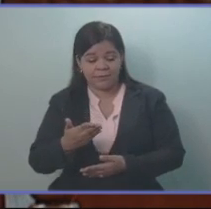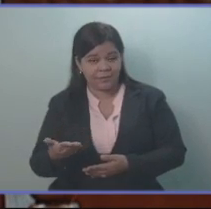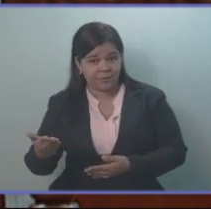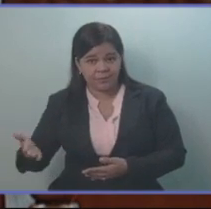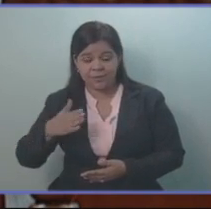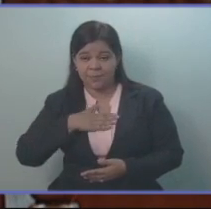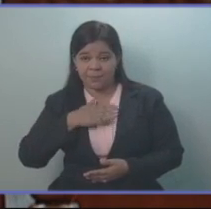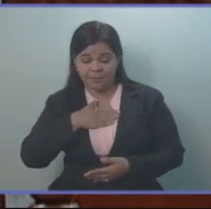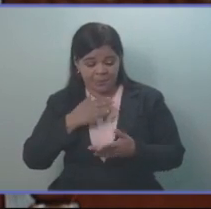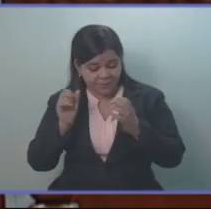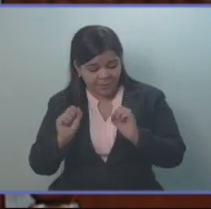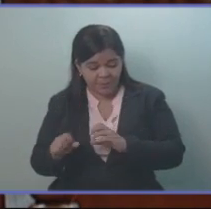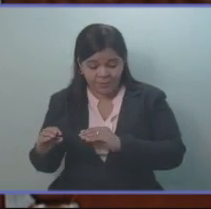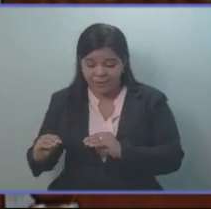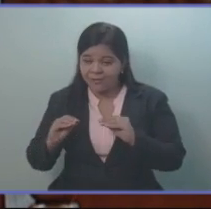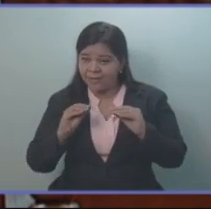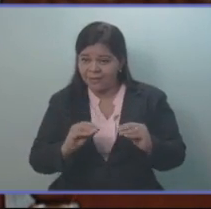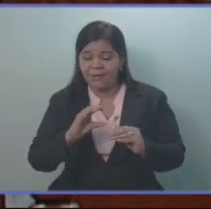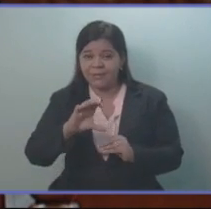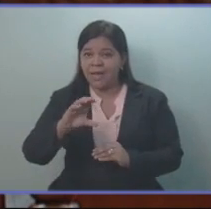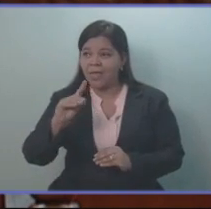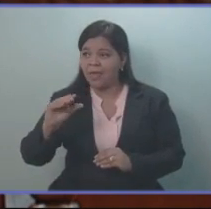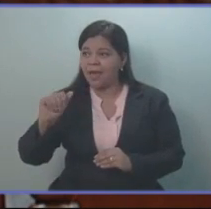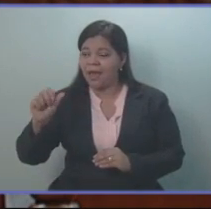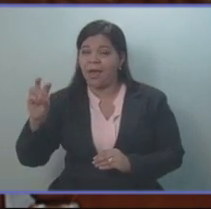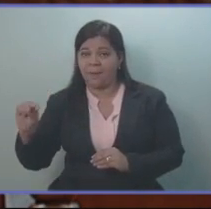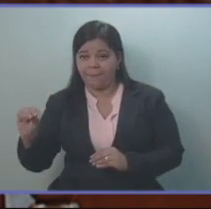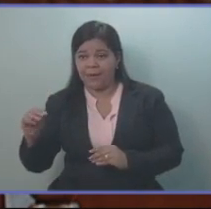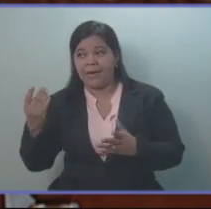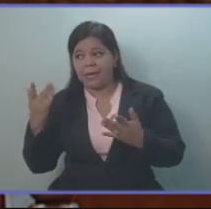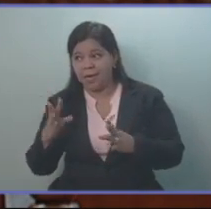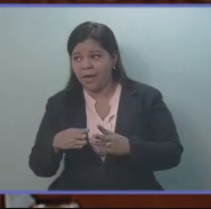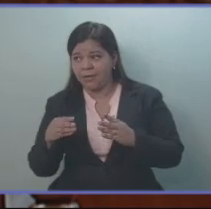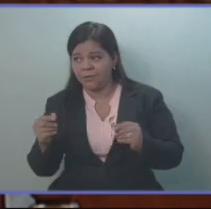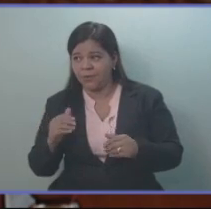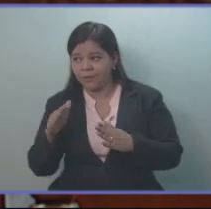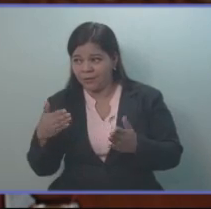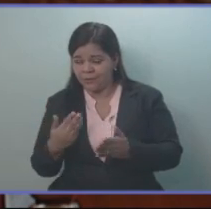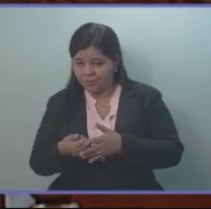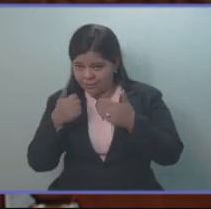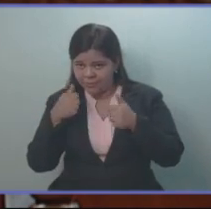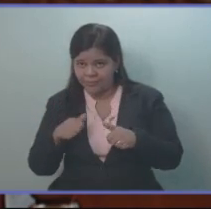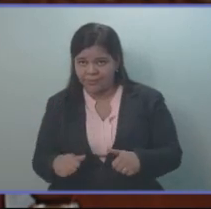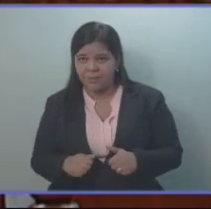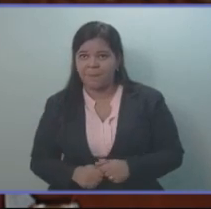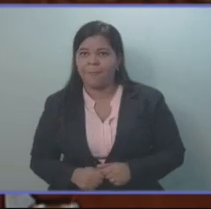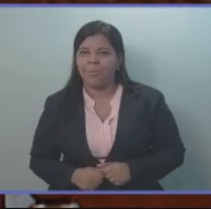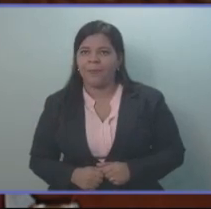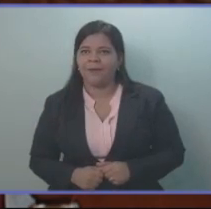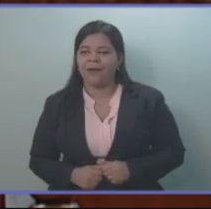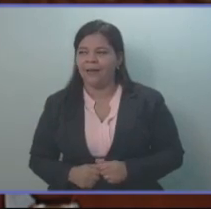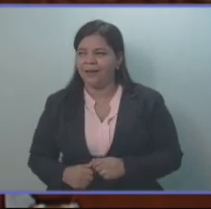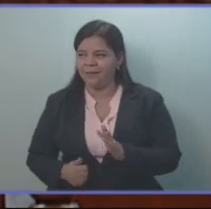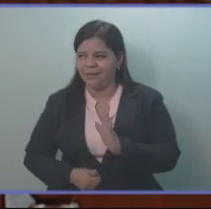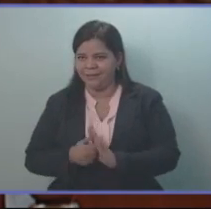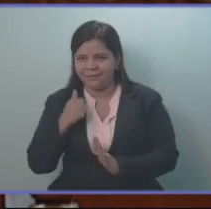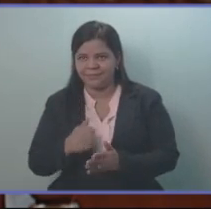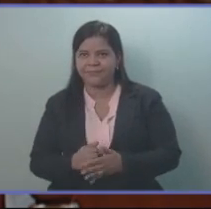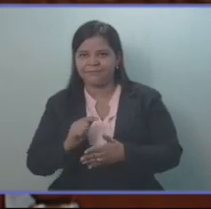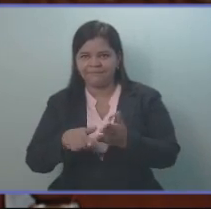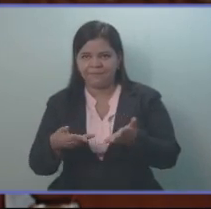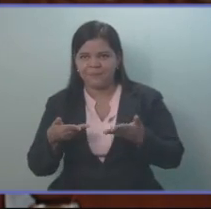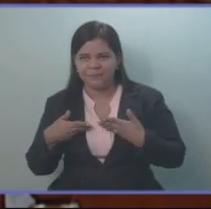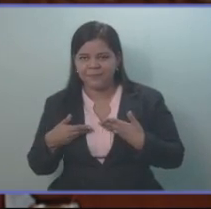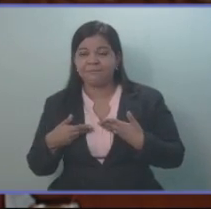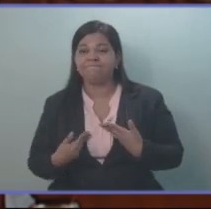inmueble podrá ser transferida a la CBAM que resultare de la fusión, asegurando que la preservación del derecho a